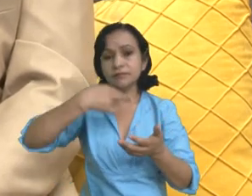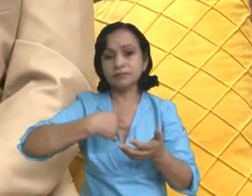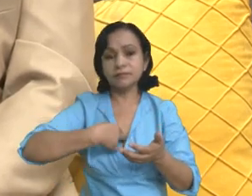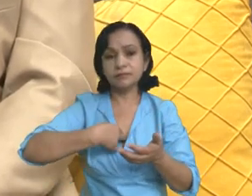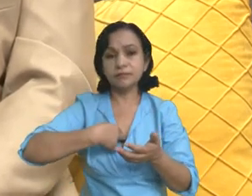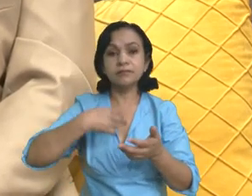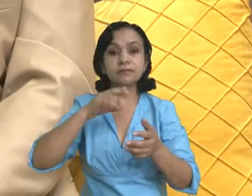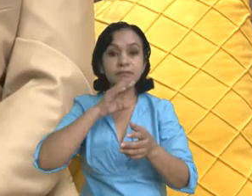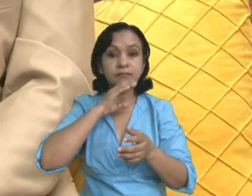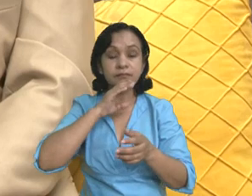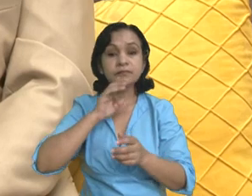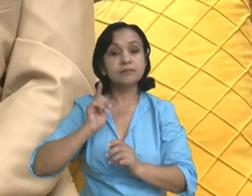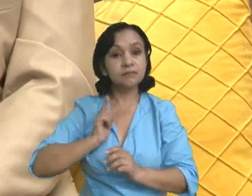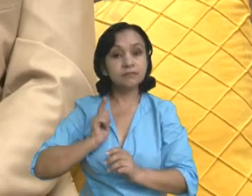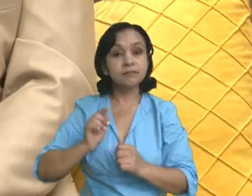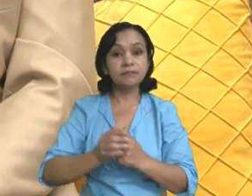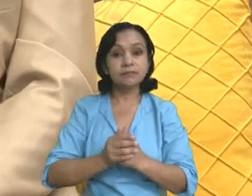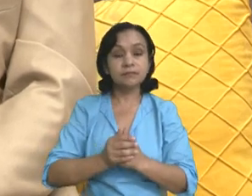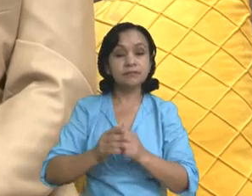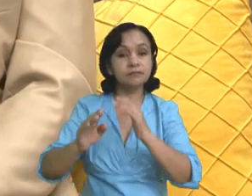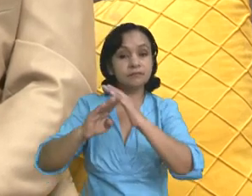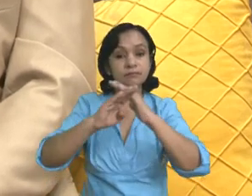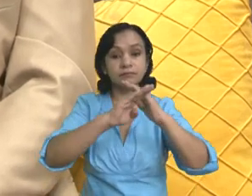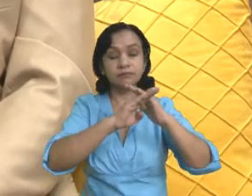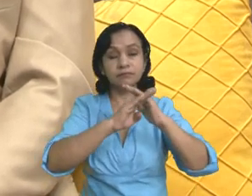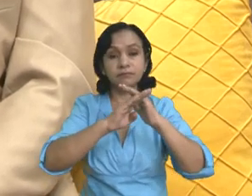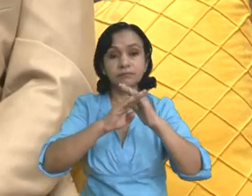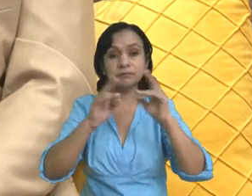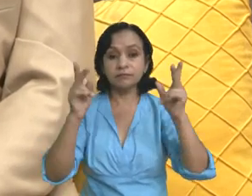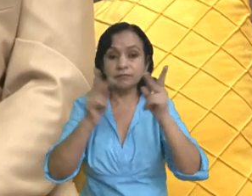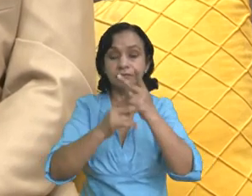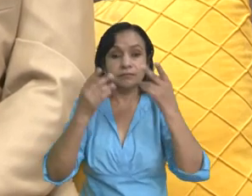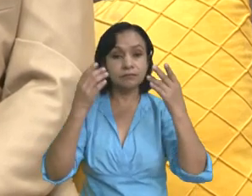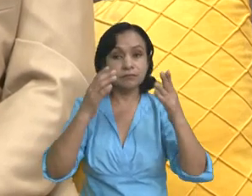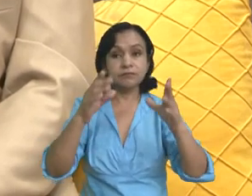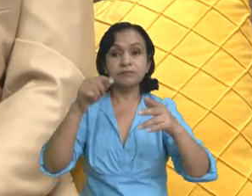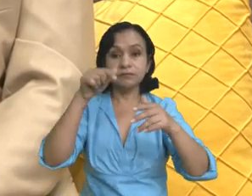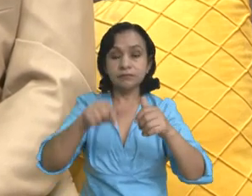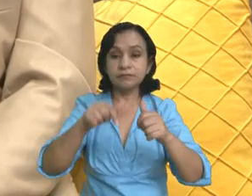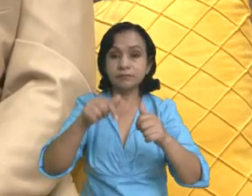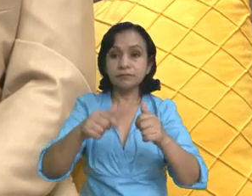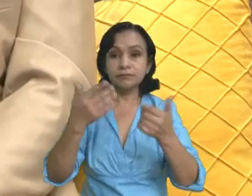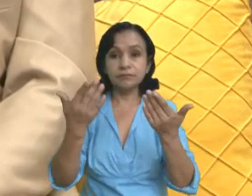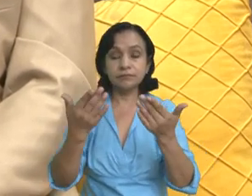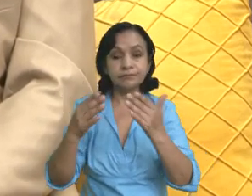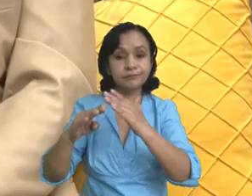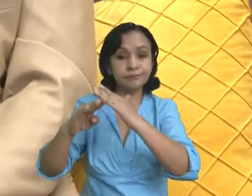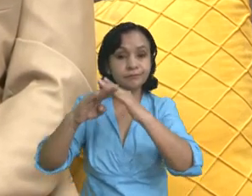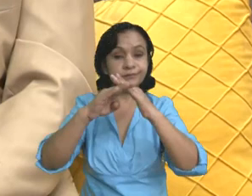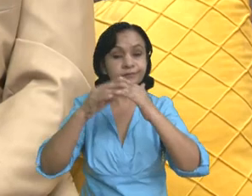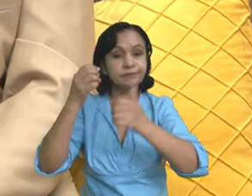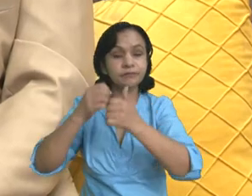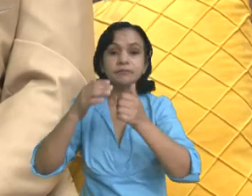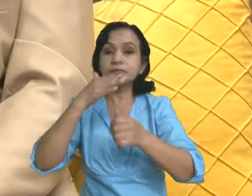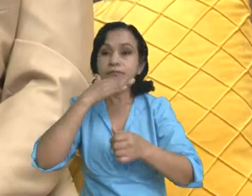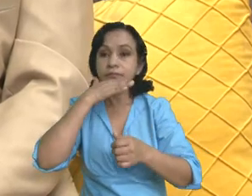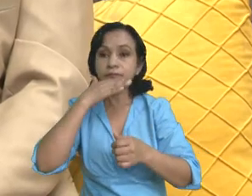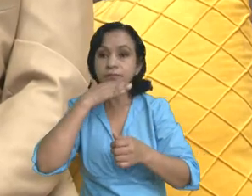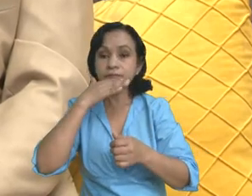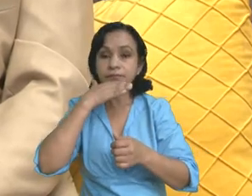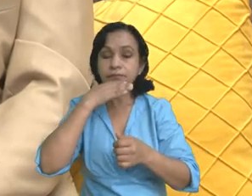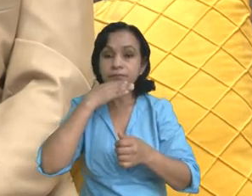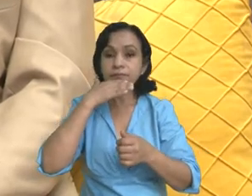ante el mundo y evitemos causas mayores, efectos de estos bloqueos que hacen más difíciles en las